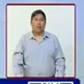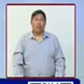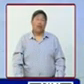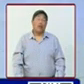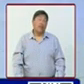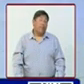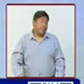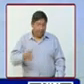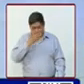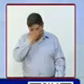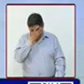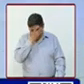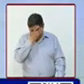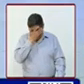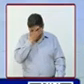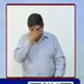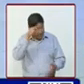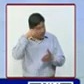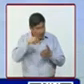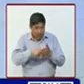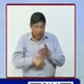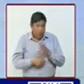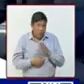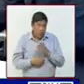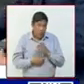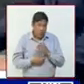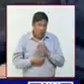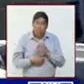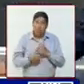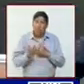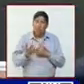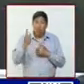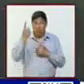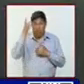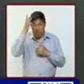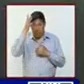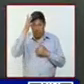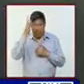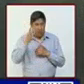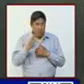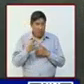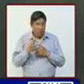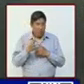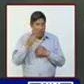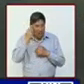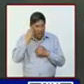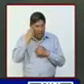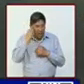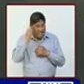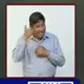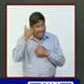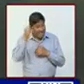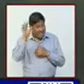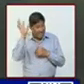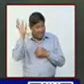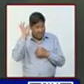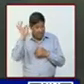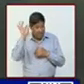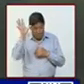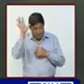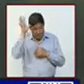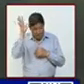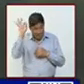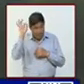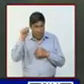El tema más complejo, ¿no? Difícil. Porque realmente ningún padre viene pues con el chip con un insertado. Manual. Tú, buen